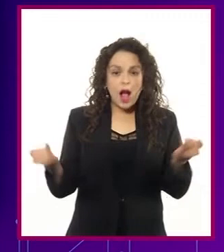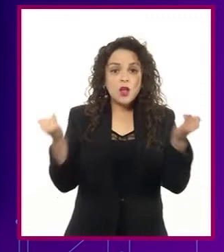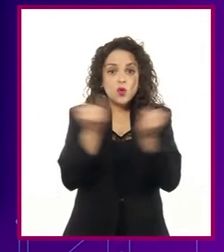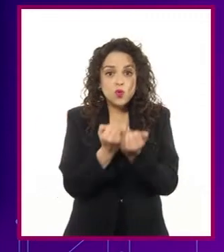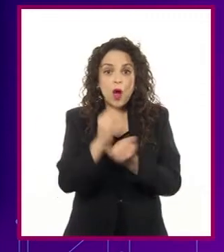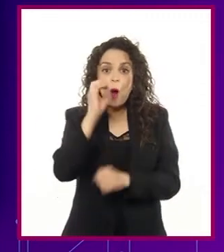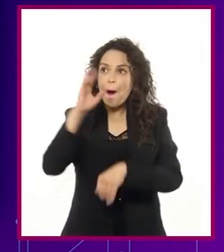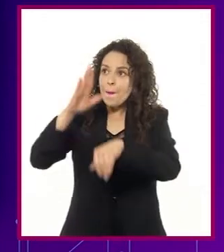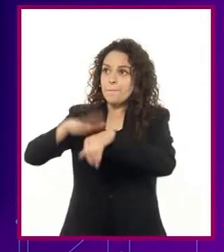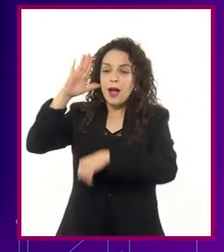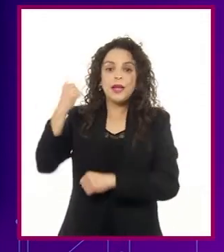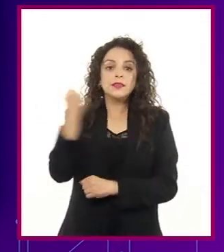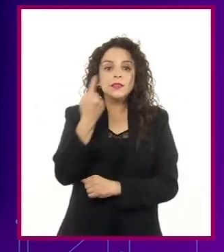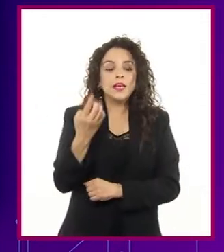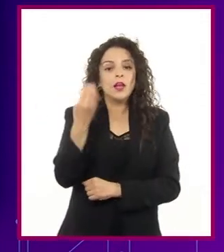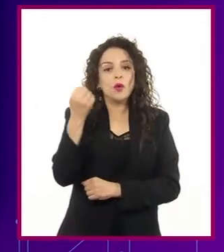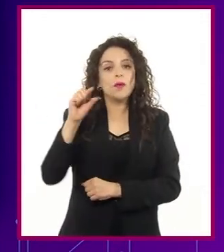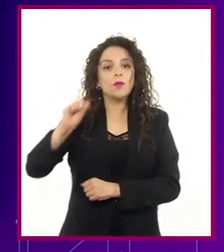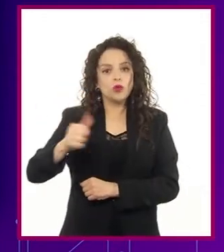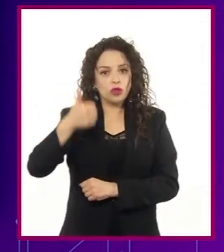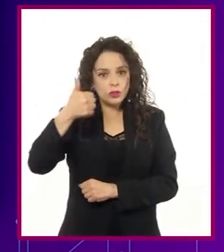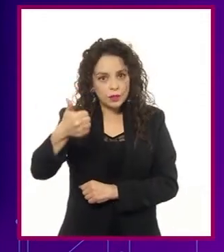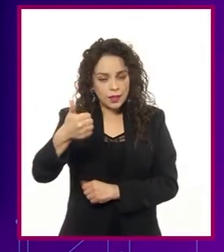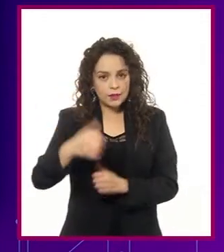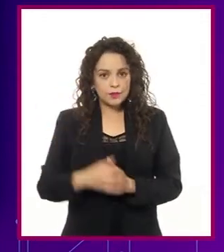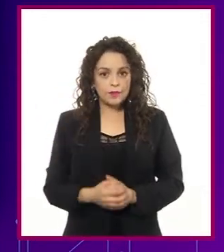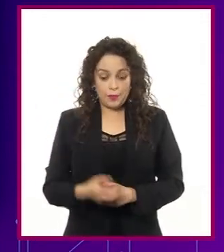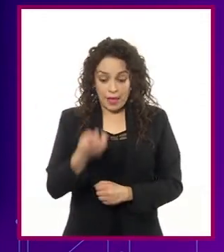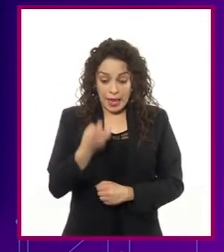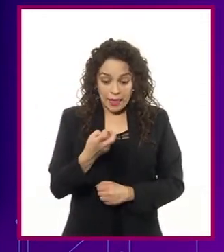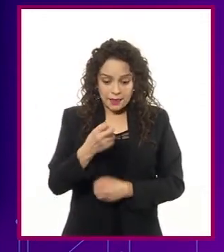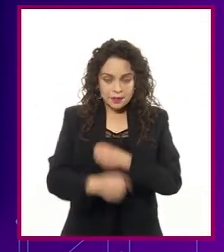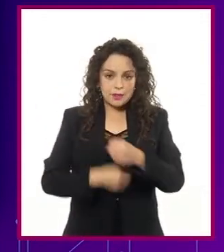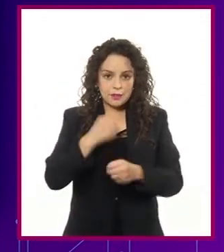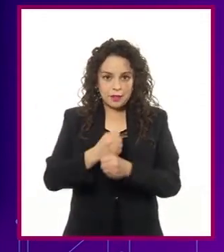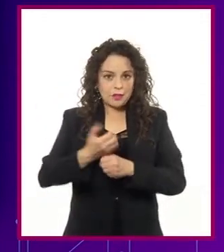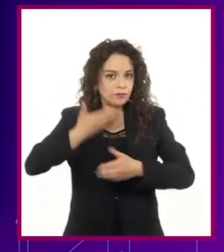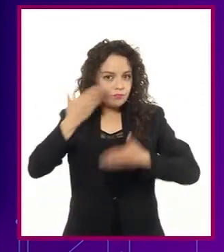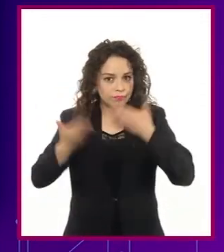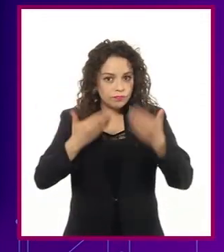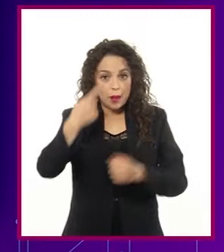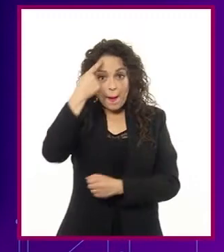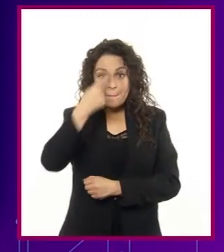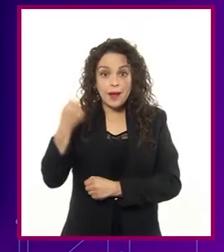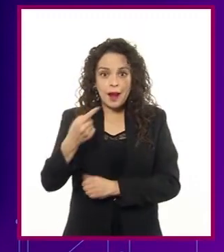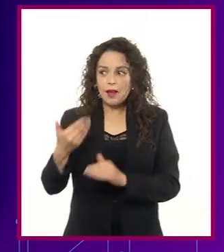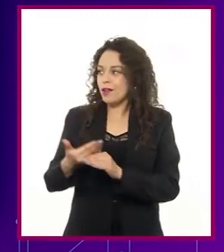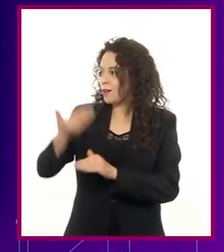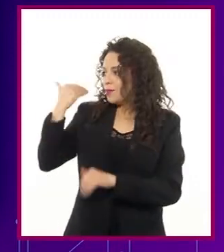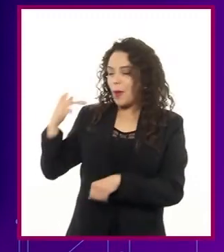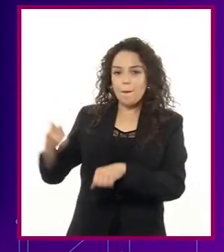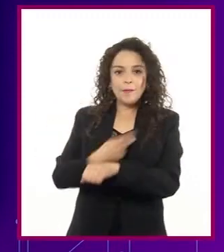a 9,6 en este ciclo escolar para superar el del anterior.